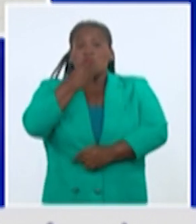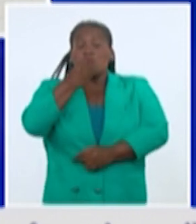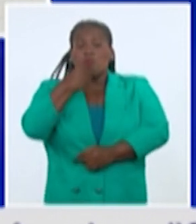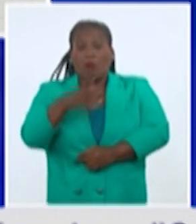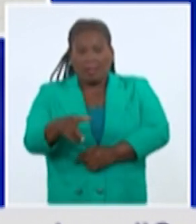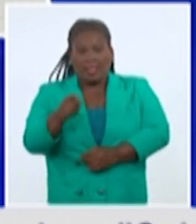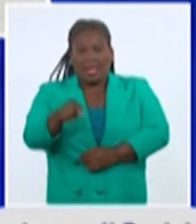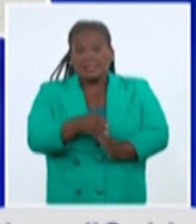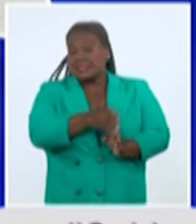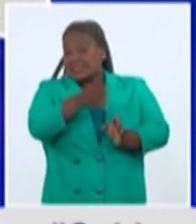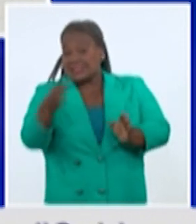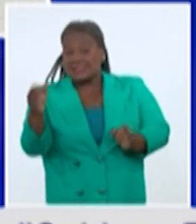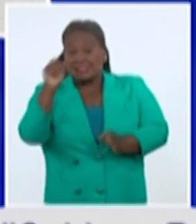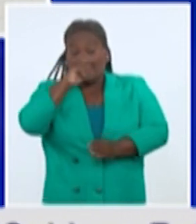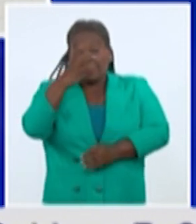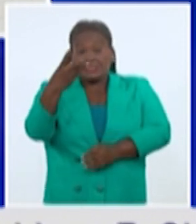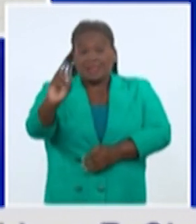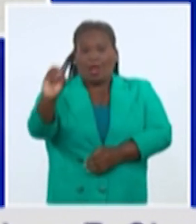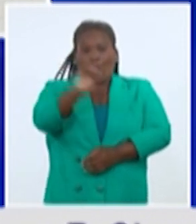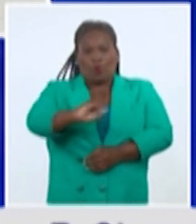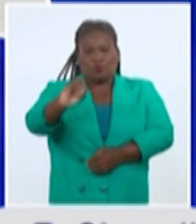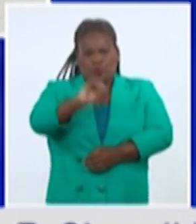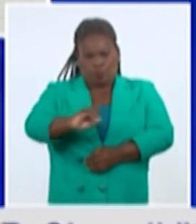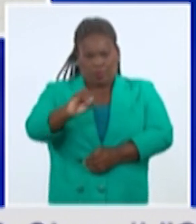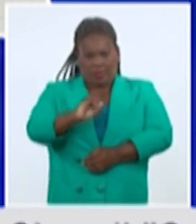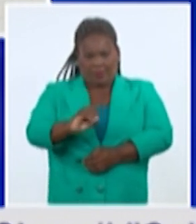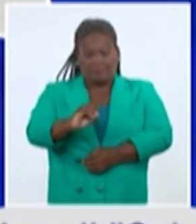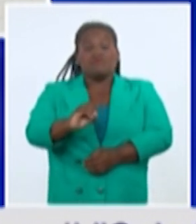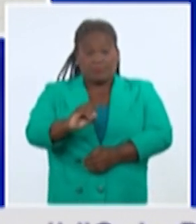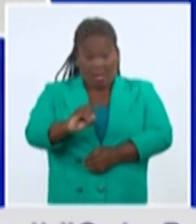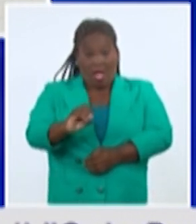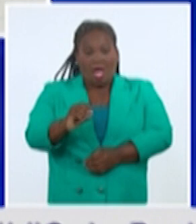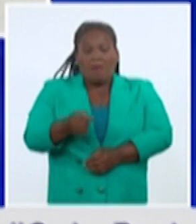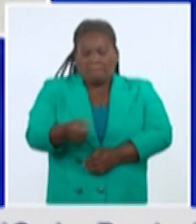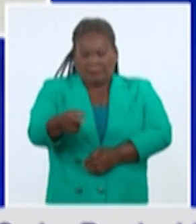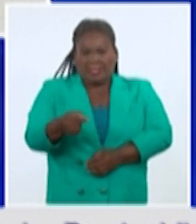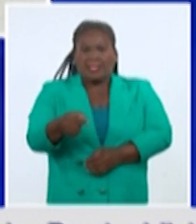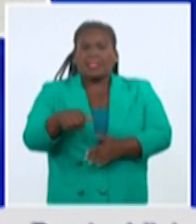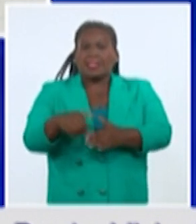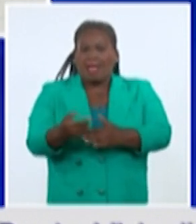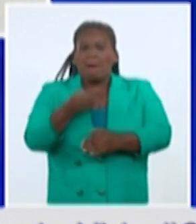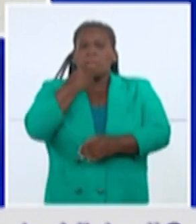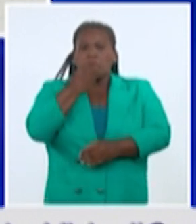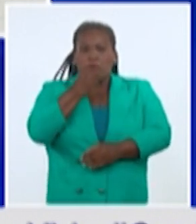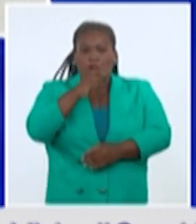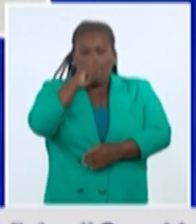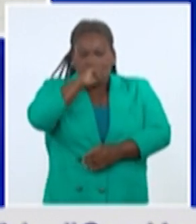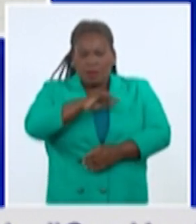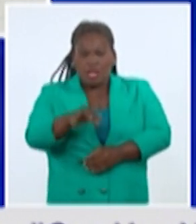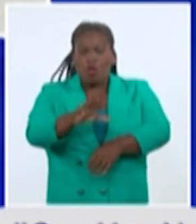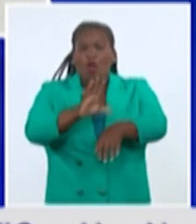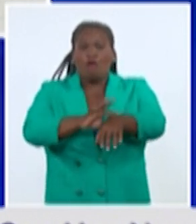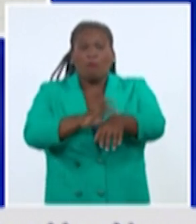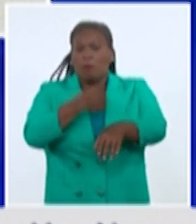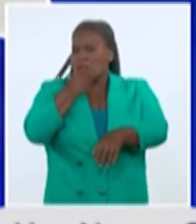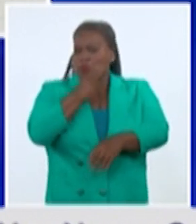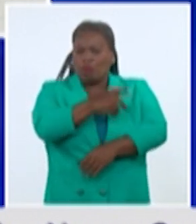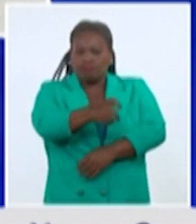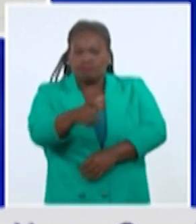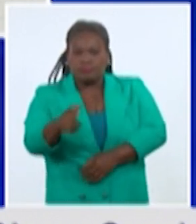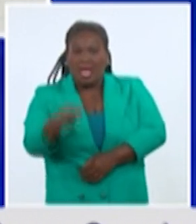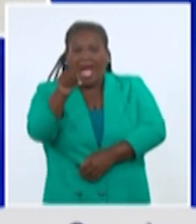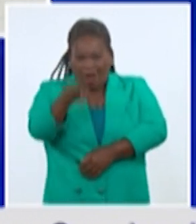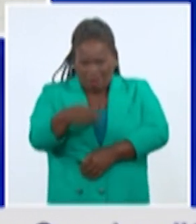hasta el 30 de octubre. O sea que aún nos quedan unos días para poder vacunar a aquellos niños que estuvieron enfermos o que por una